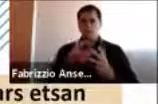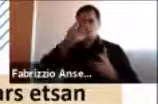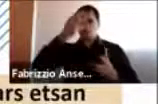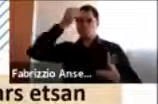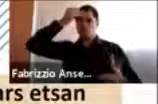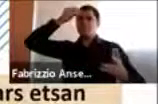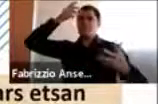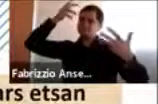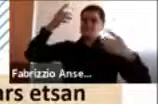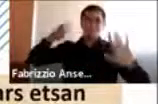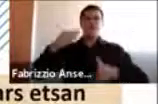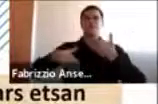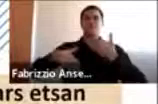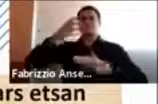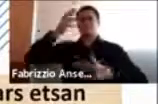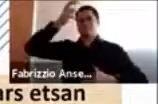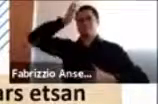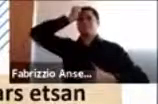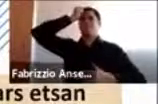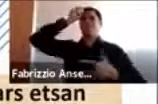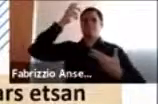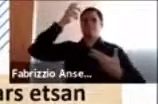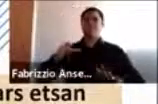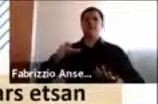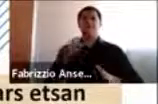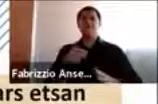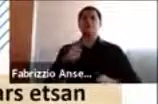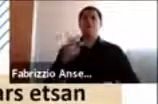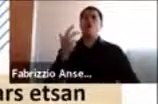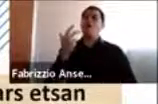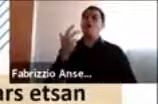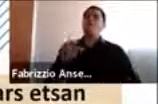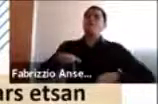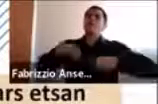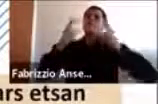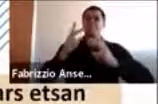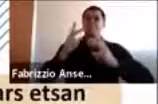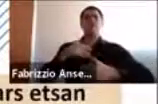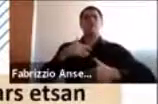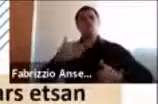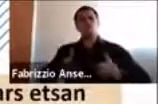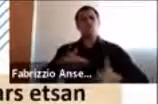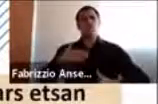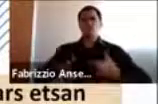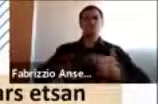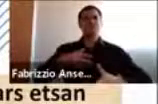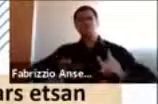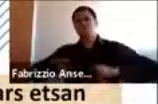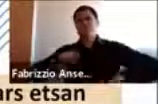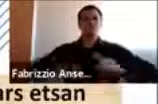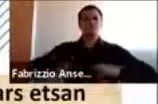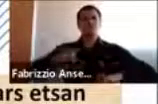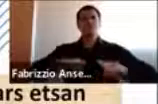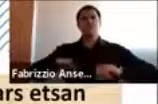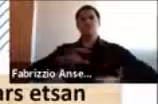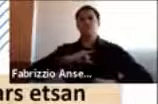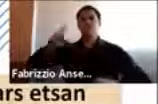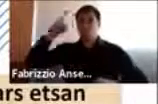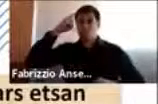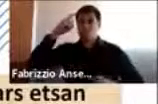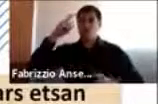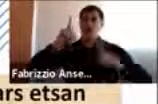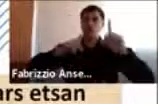proceso ganamos fluidez en la tarea y cuando nosotros ganamos fluidez permitimos liberar recursos cognitivos que nos van a